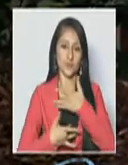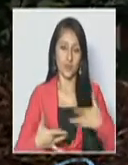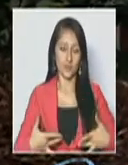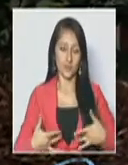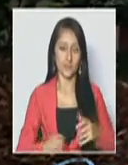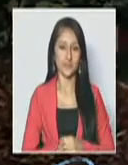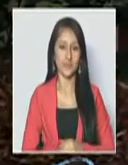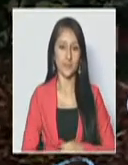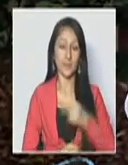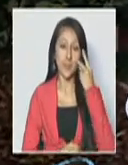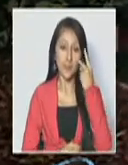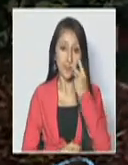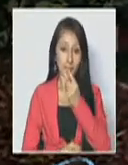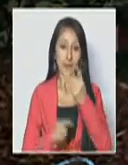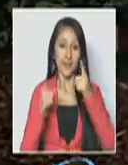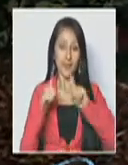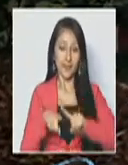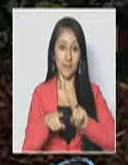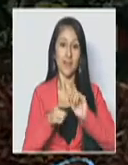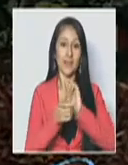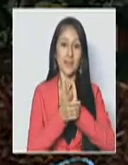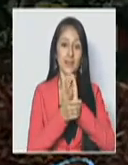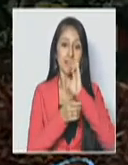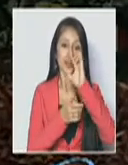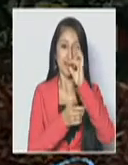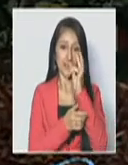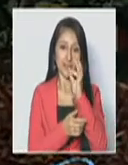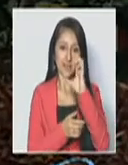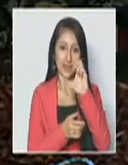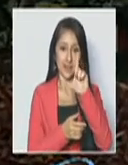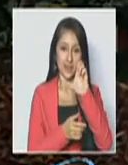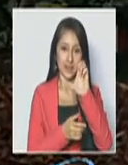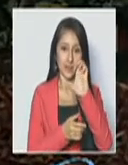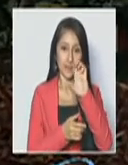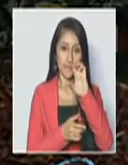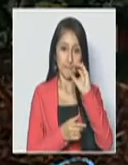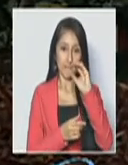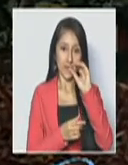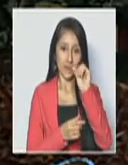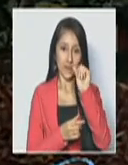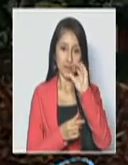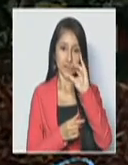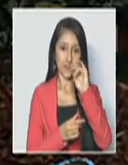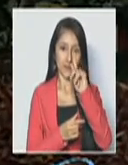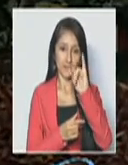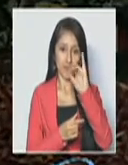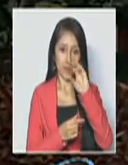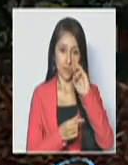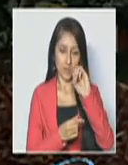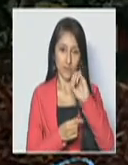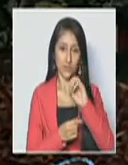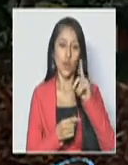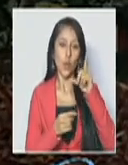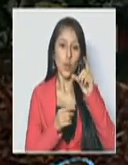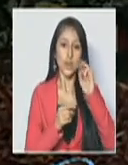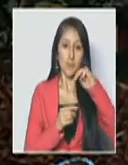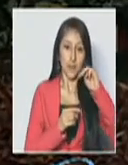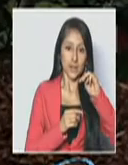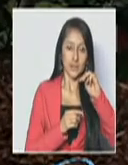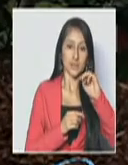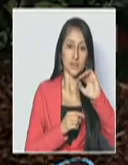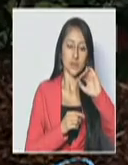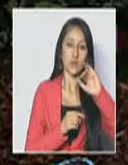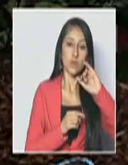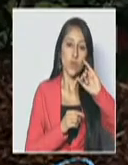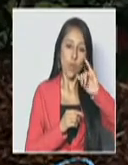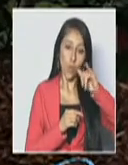nos pueden ver en telepacífico todos los días a las 11 de la mañana los juegos miércoles 11 y 30 recuerden qué